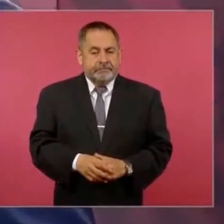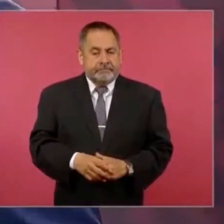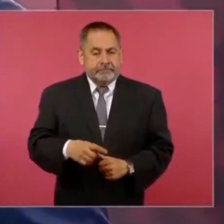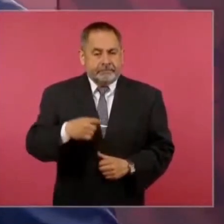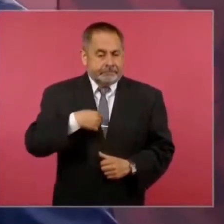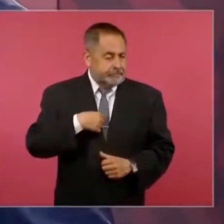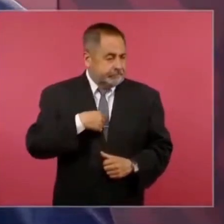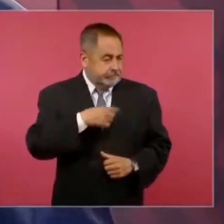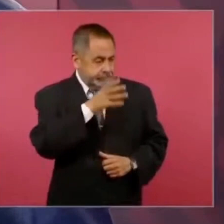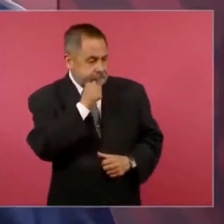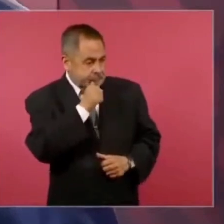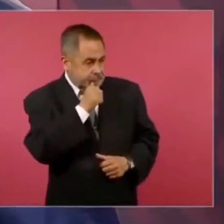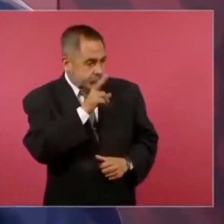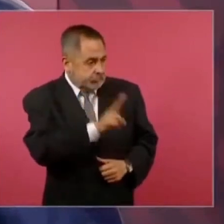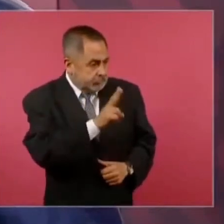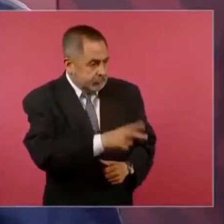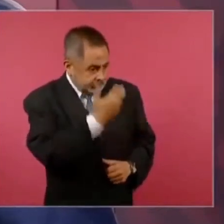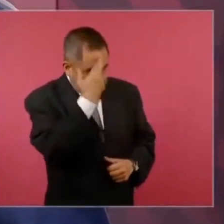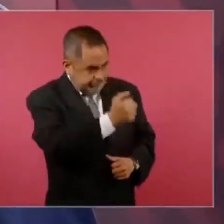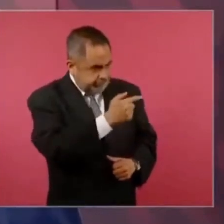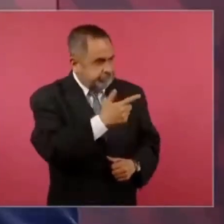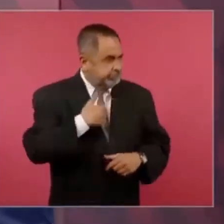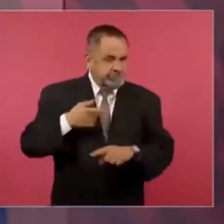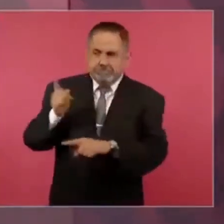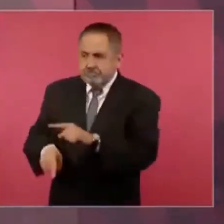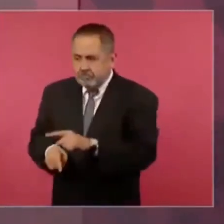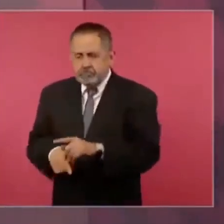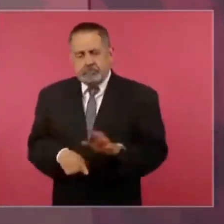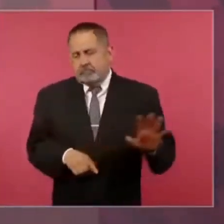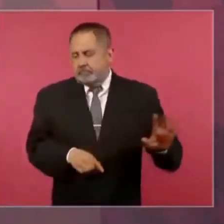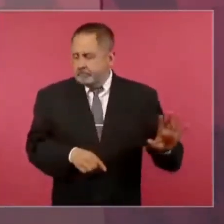hacer juicios sumarios y siempre